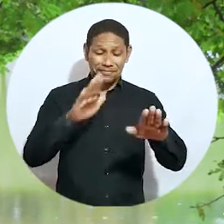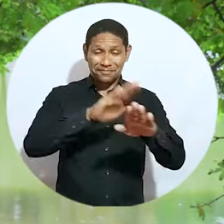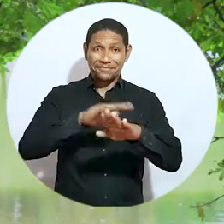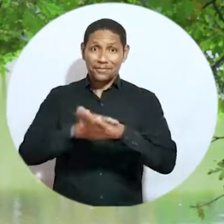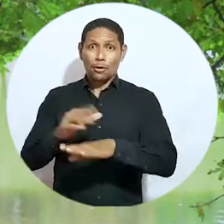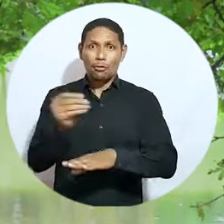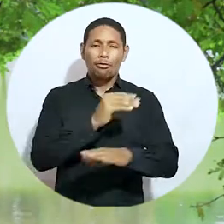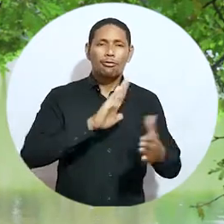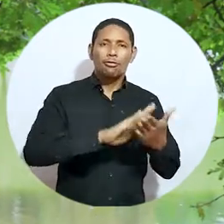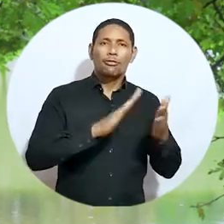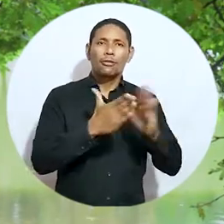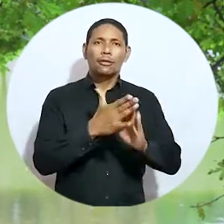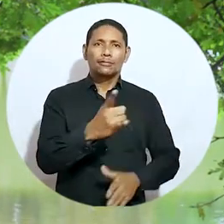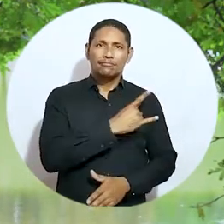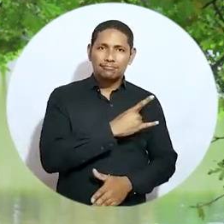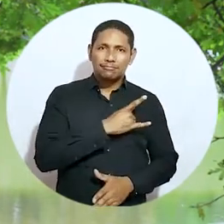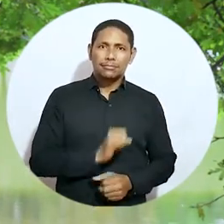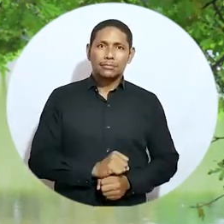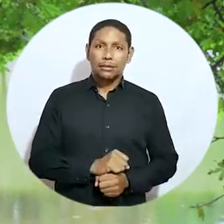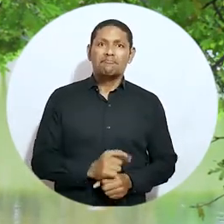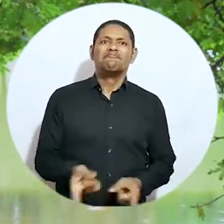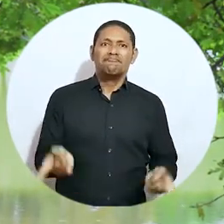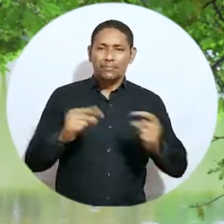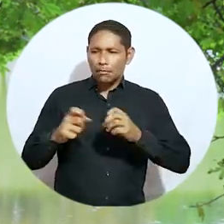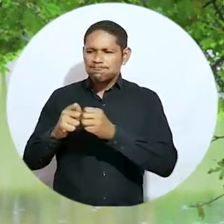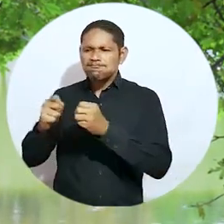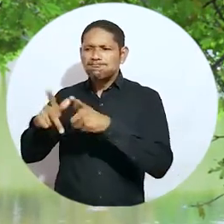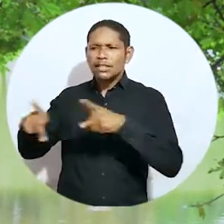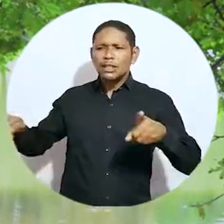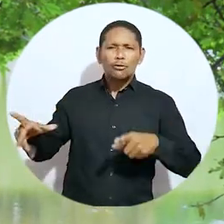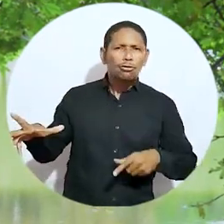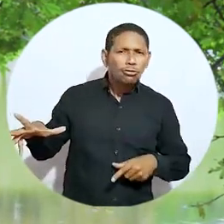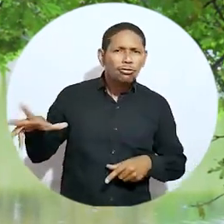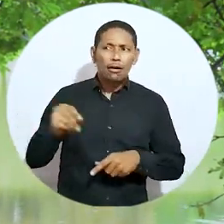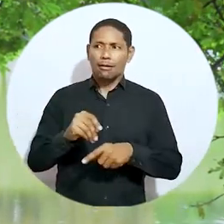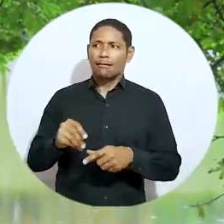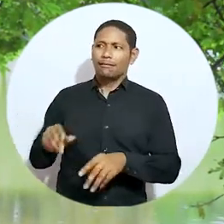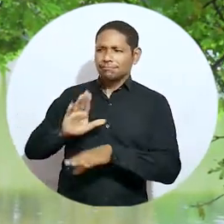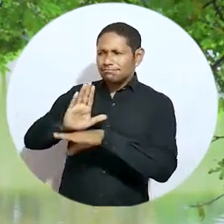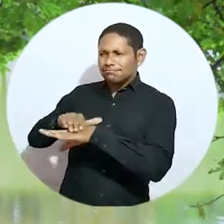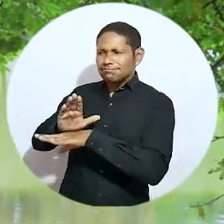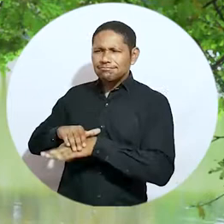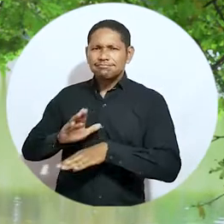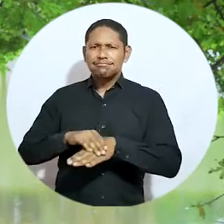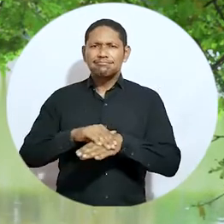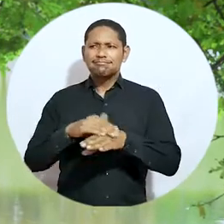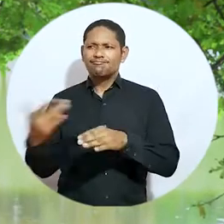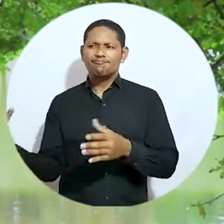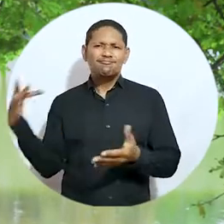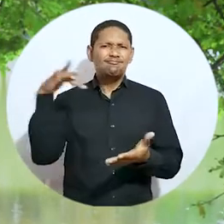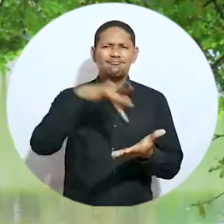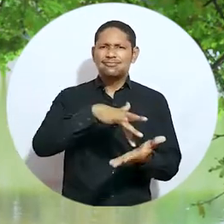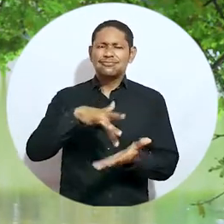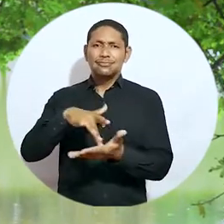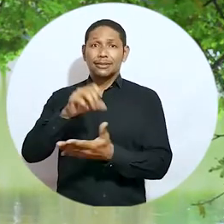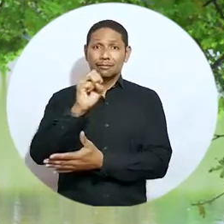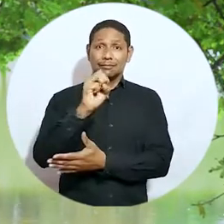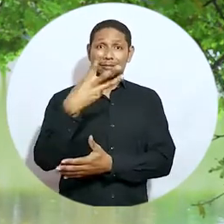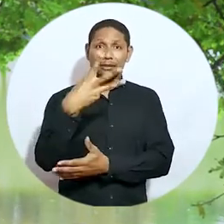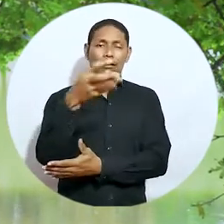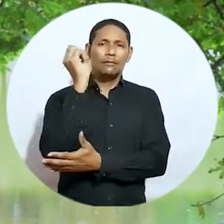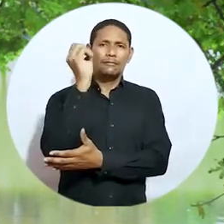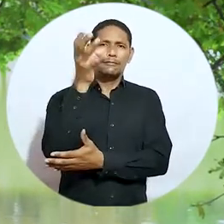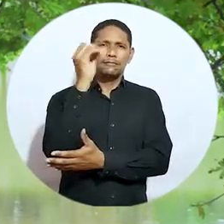informamos e invitamos a toda la comunidad universitaria, pero también a toda la ciudadanía, para que puedan estar en